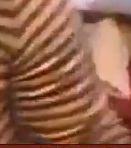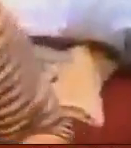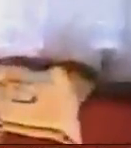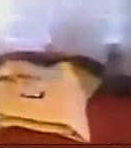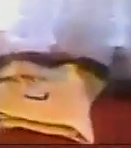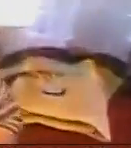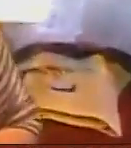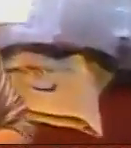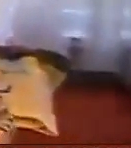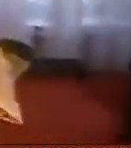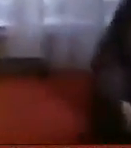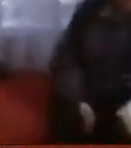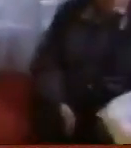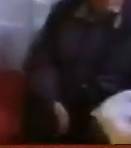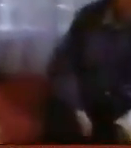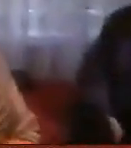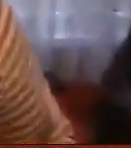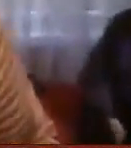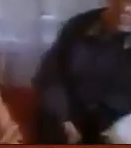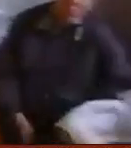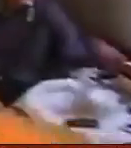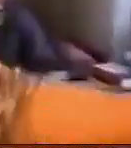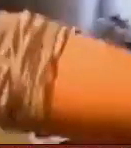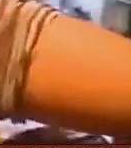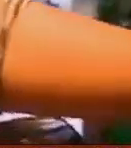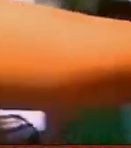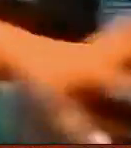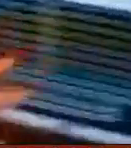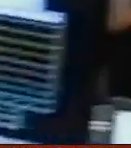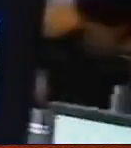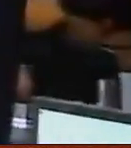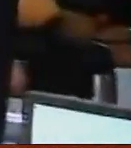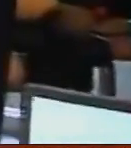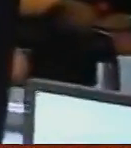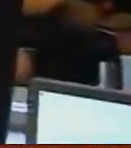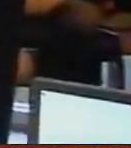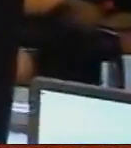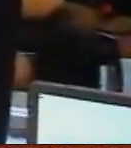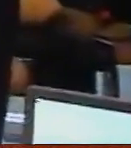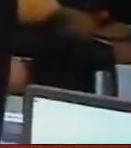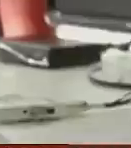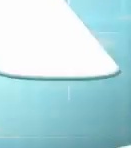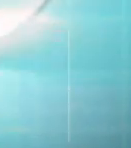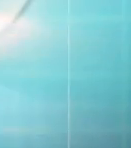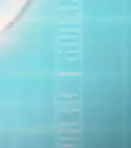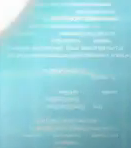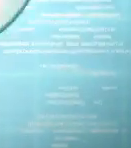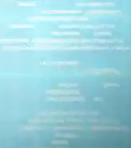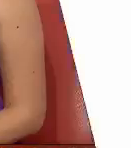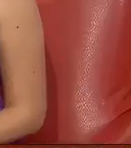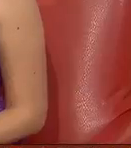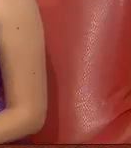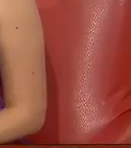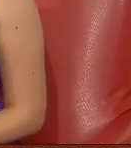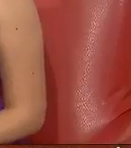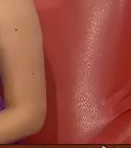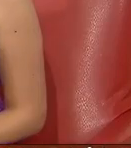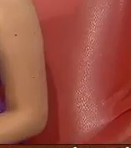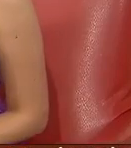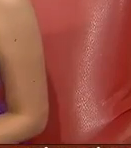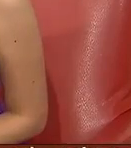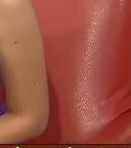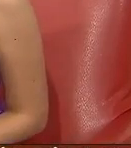esto hace posible mejorar el seguimiento de los enfermos crónicos complejos. Esta es la información el día de hoy. Tengan